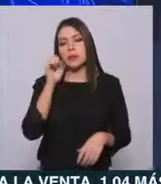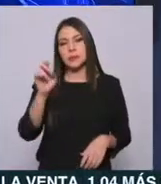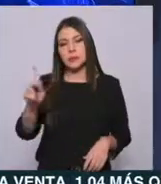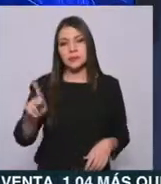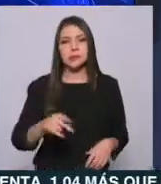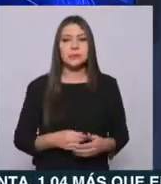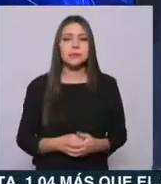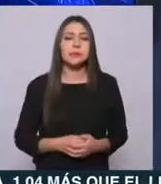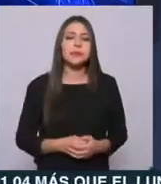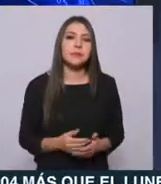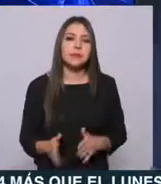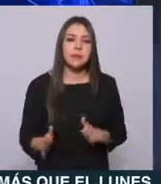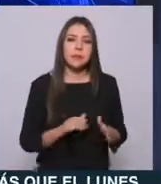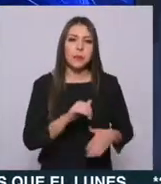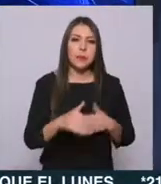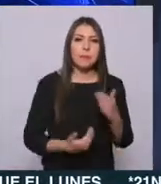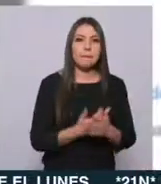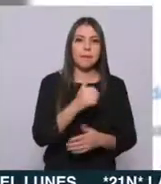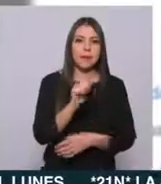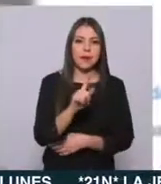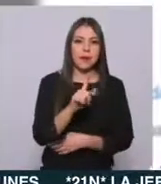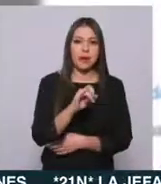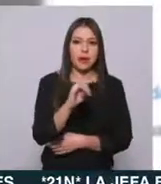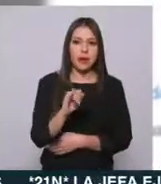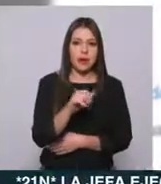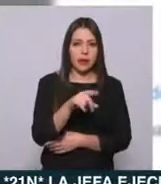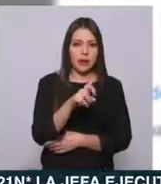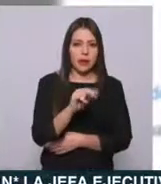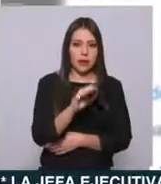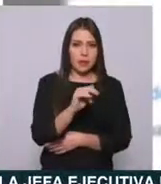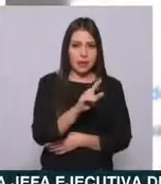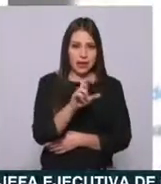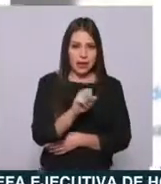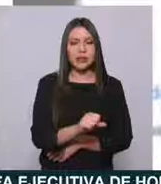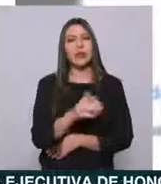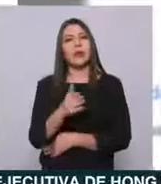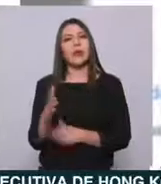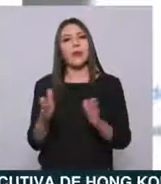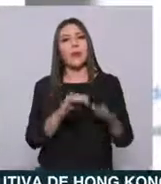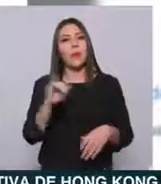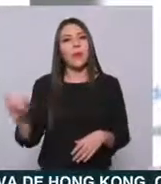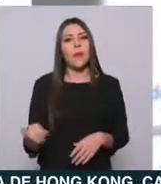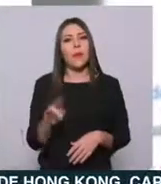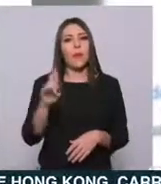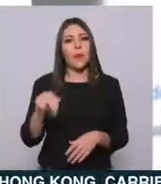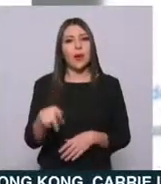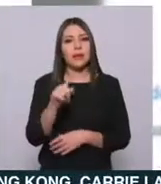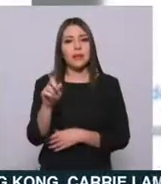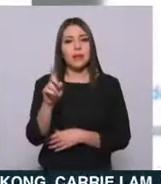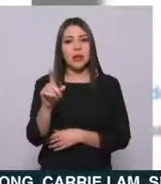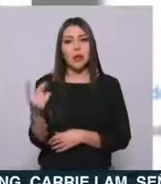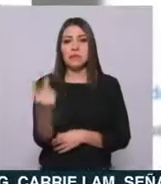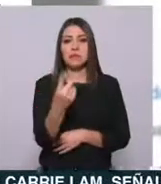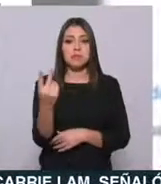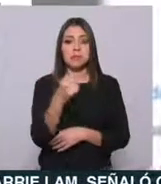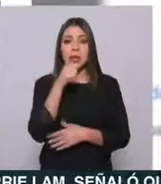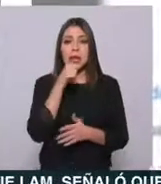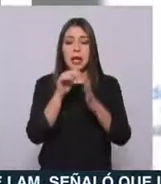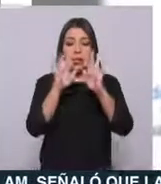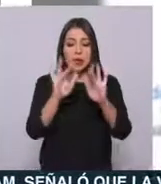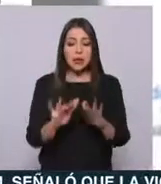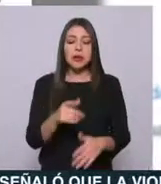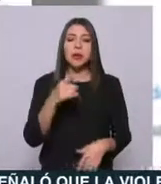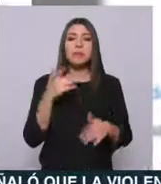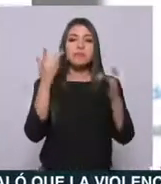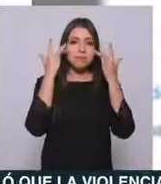Esta mañana Alejandra Barrales y Juan Cepeda anunciaron su renuncia al Partido de la Revolución Democrática. En una carta